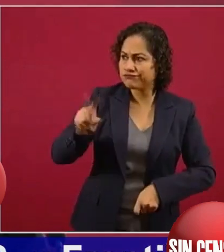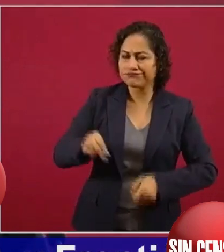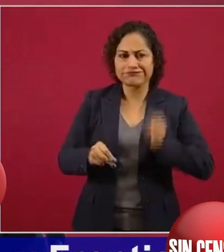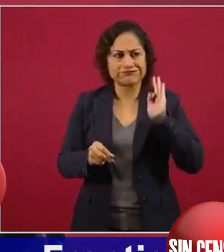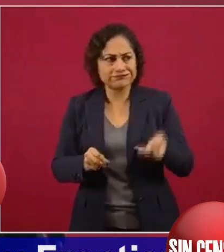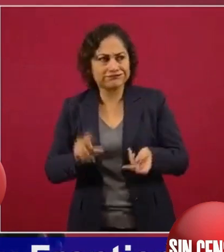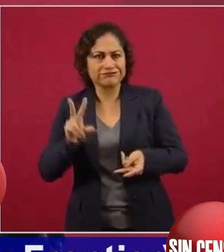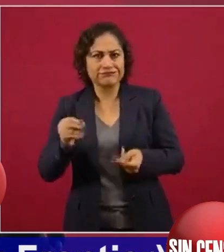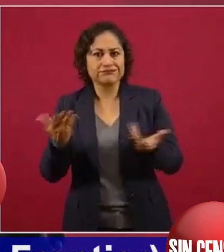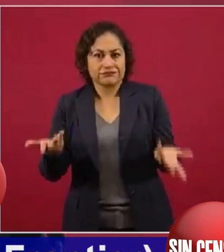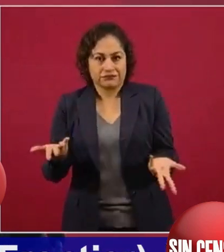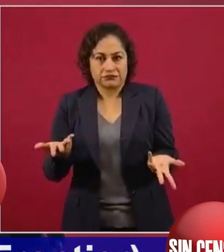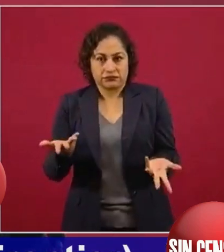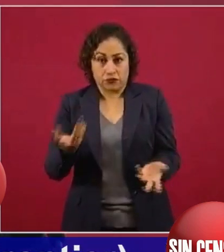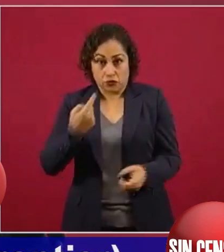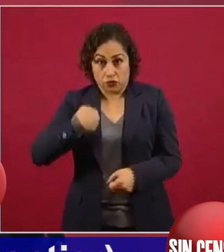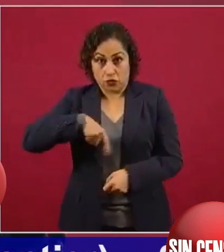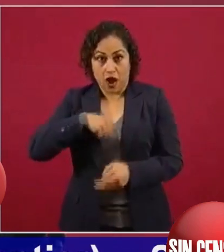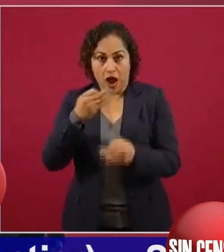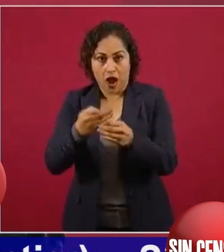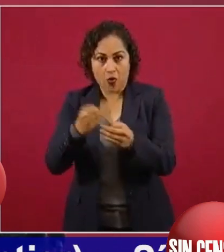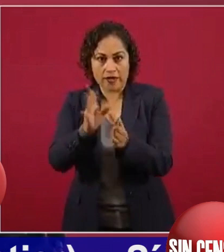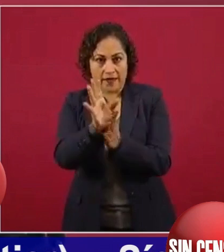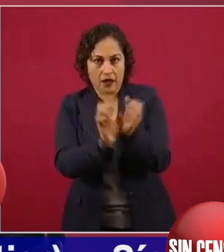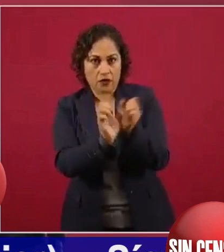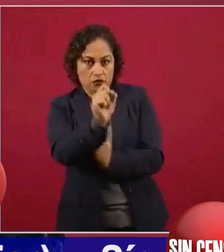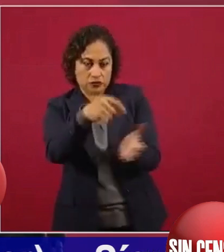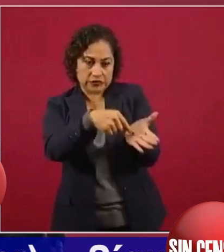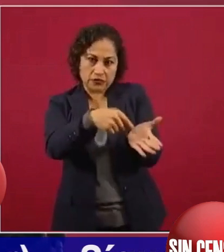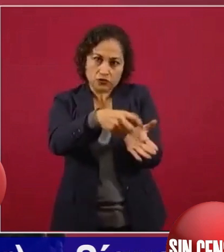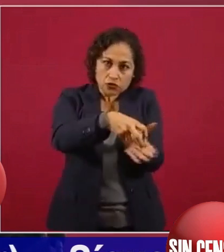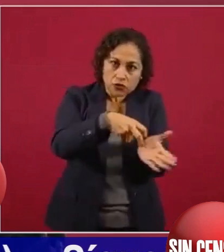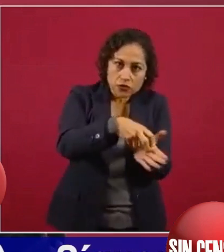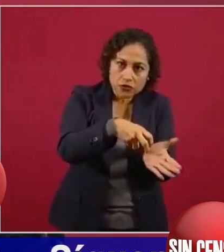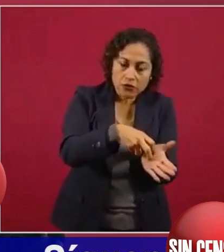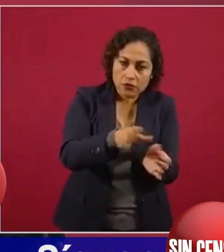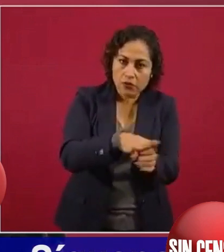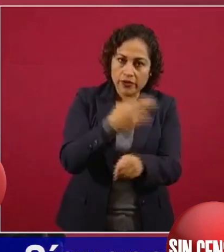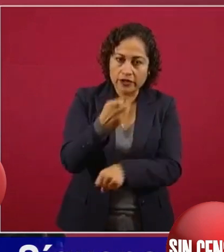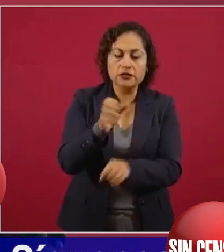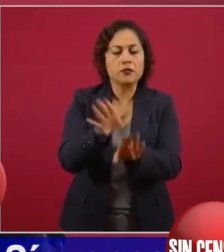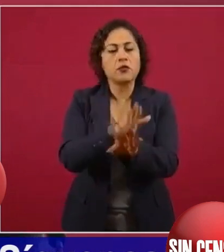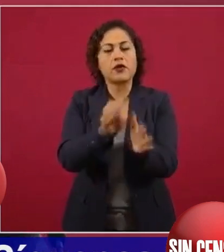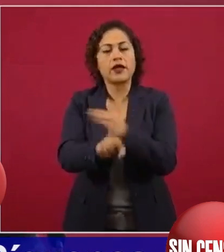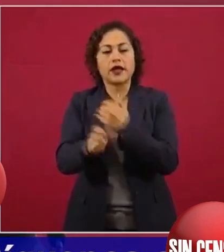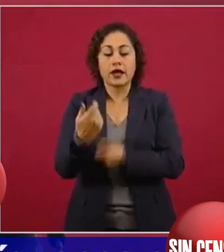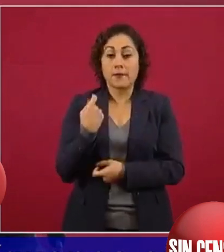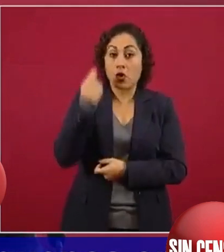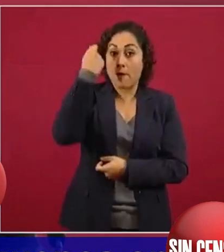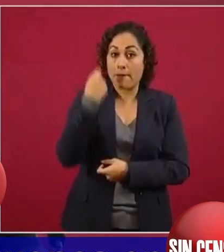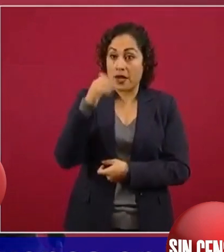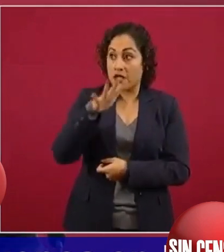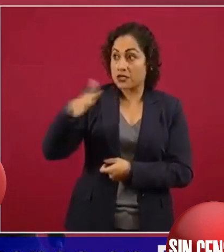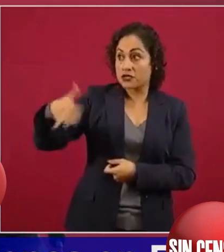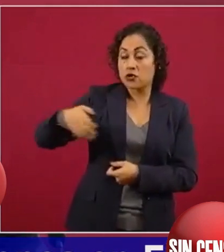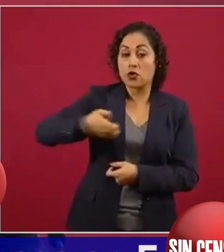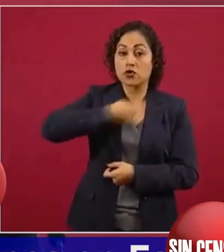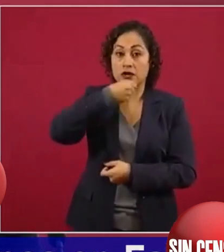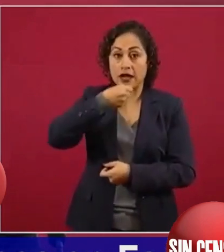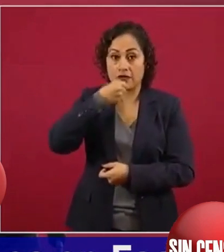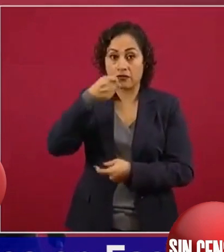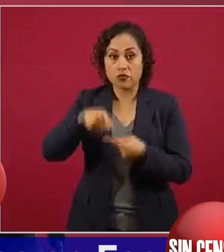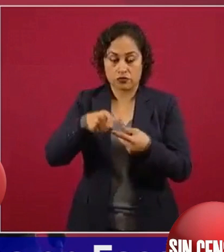Constitución, por ejemplo, el de la pensión a adultos mayores, la pensión a niñas, niños con discapacidad,